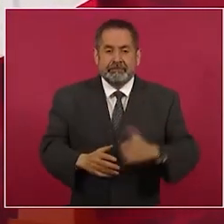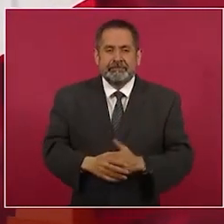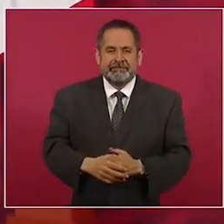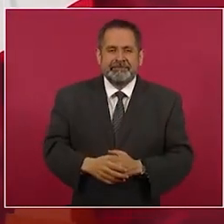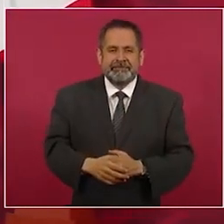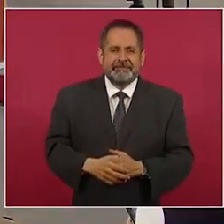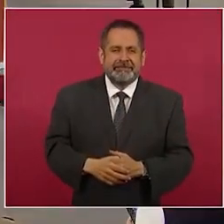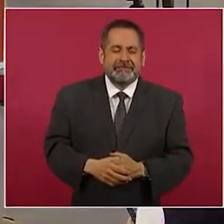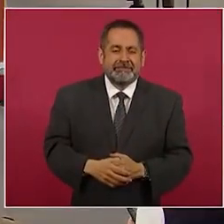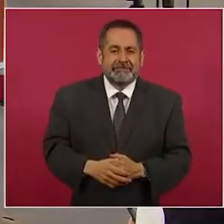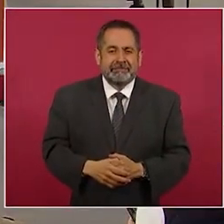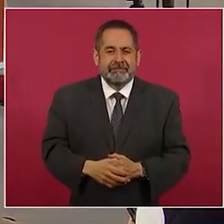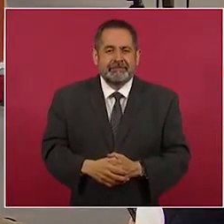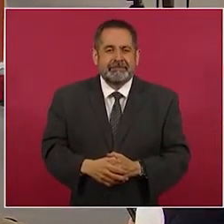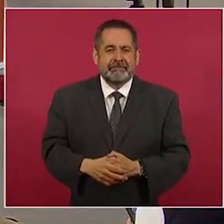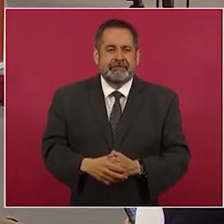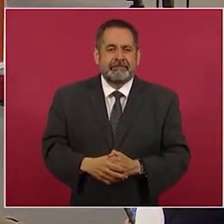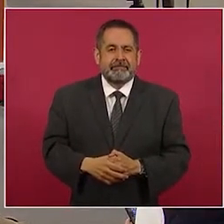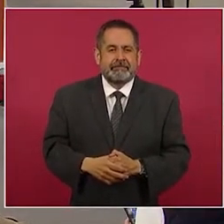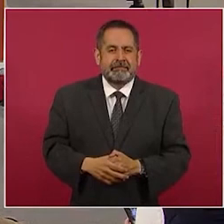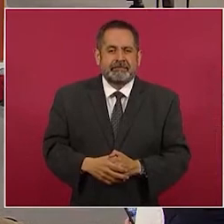Eso.